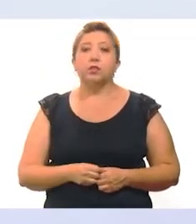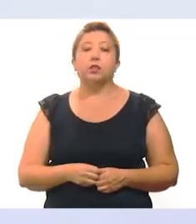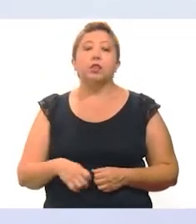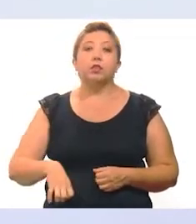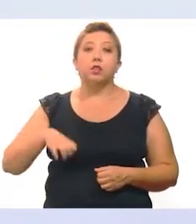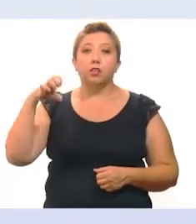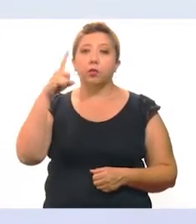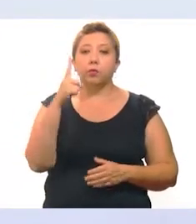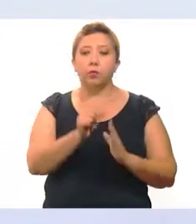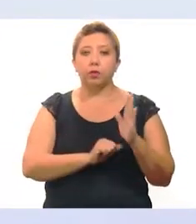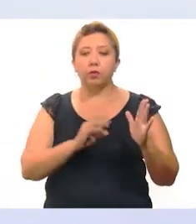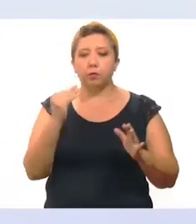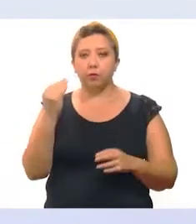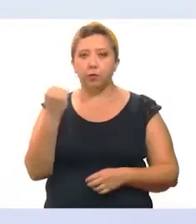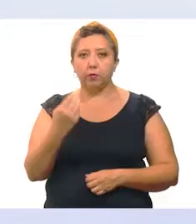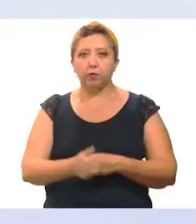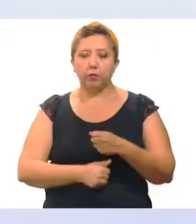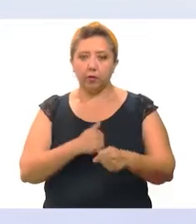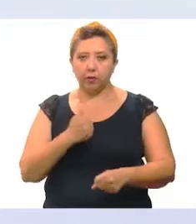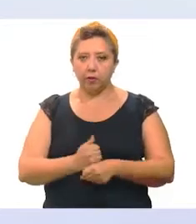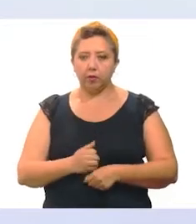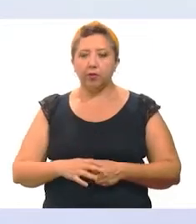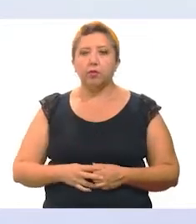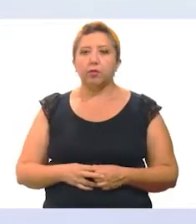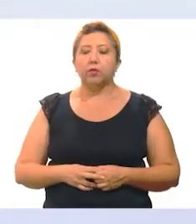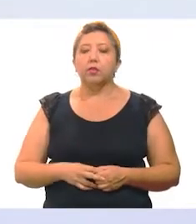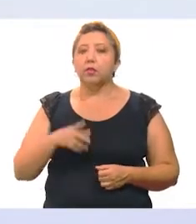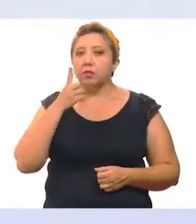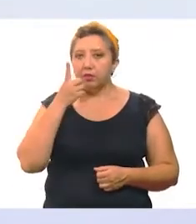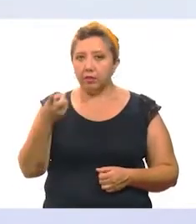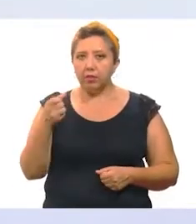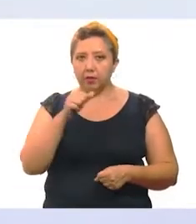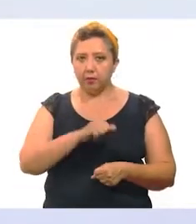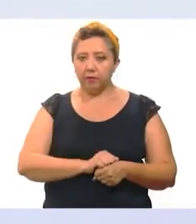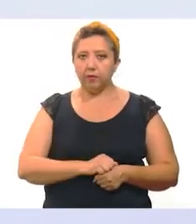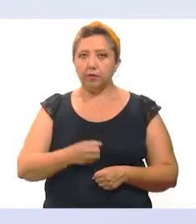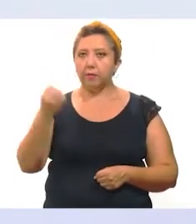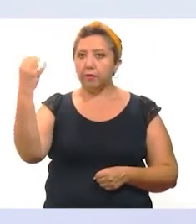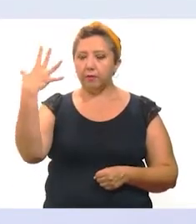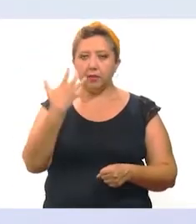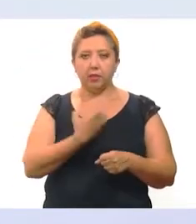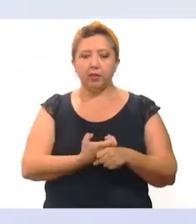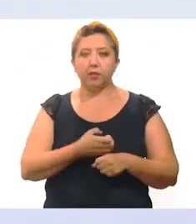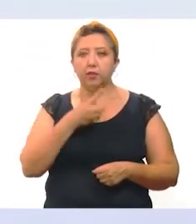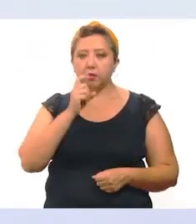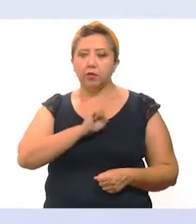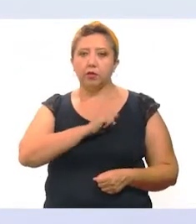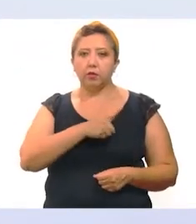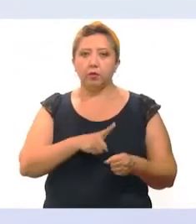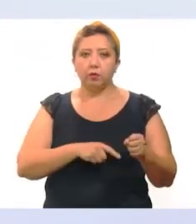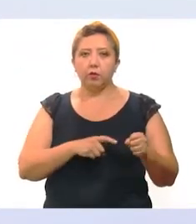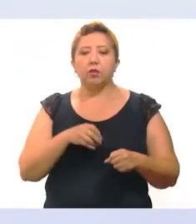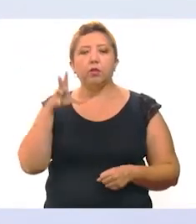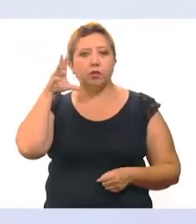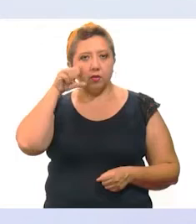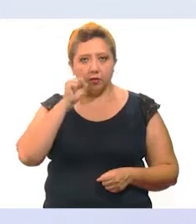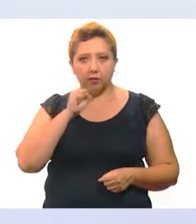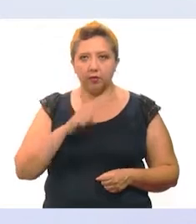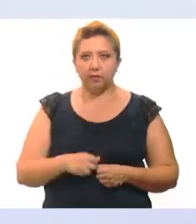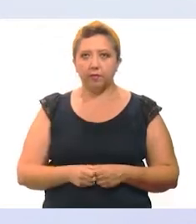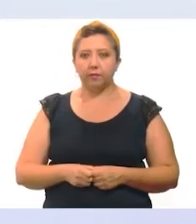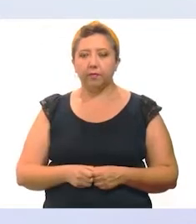los casos es de 1 mes a 99 años. Los indicadores semanales de nuestro semáforo estatal de salud marcan color